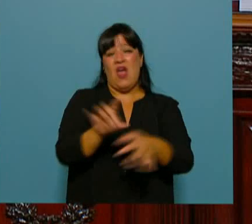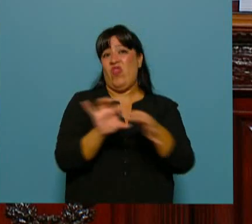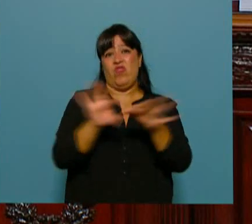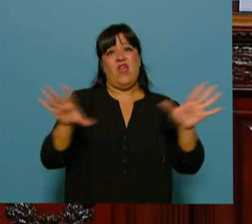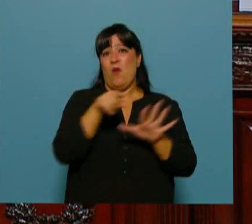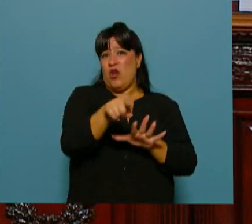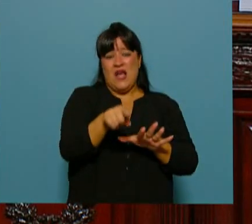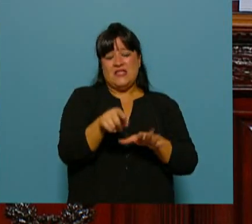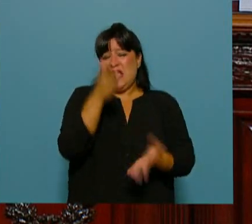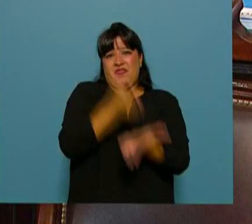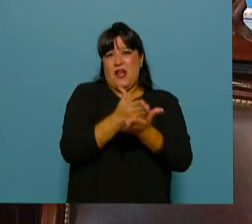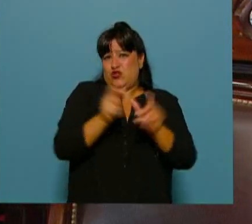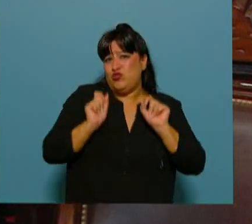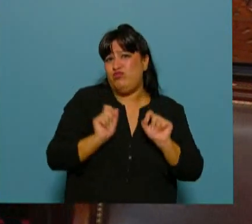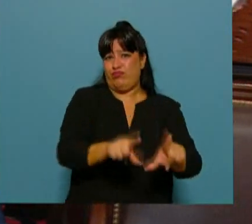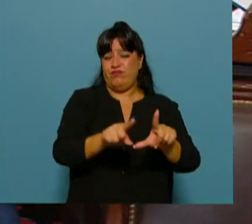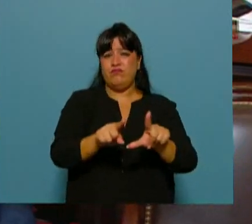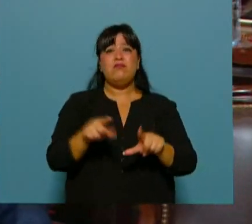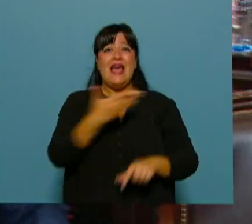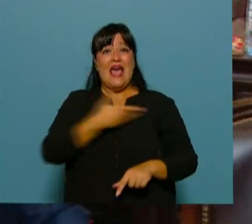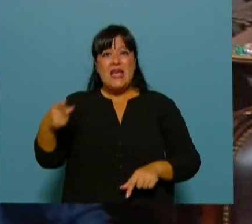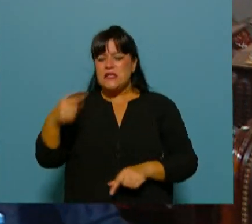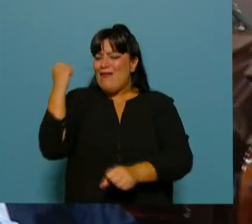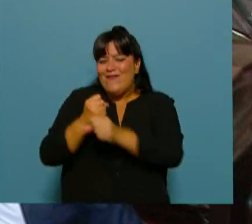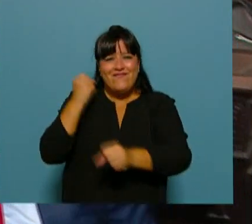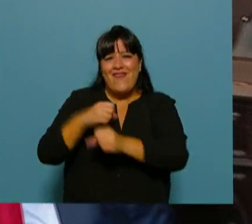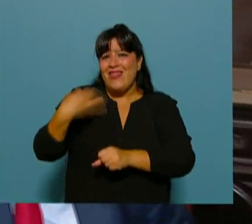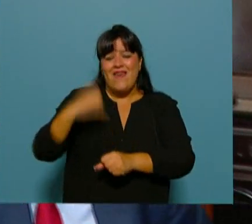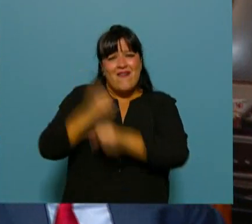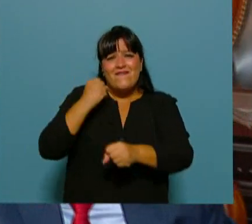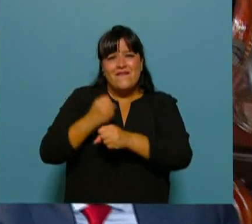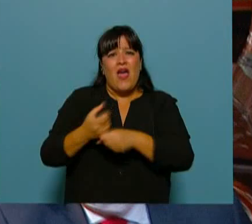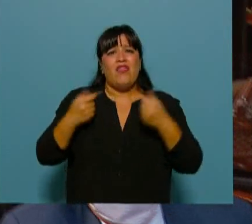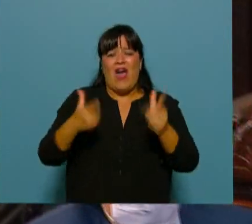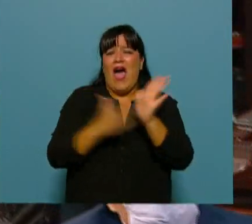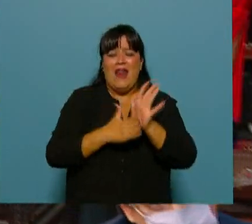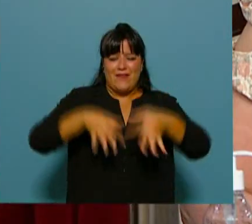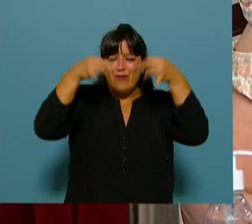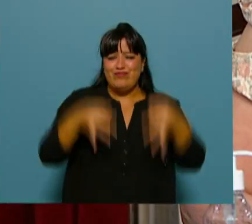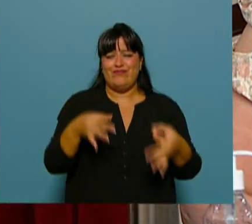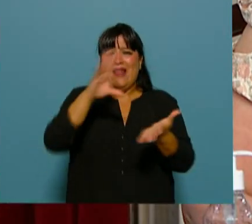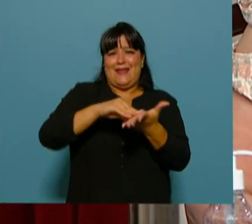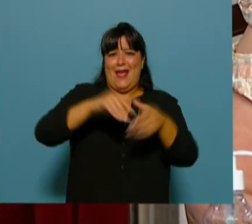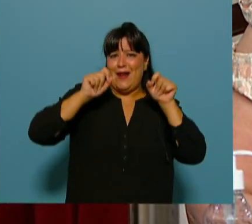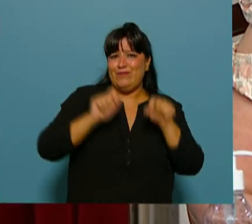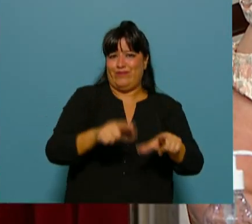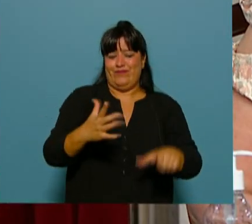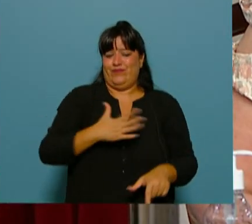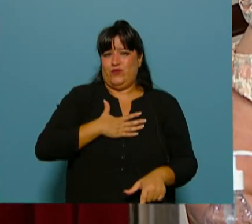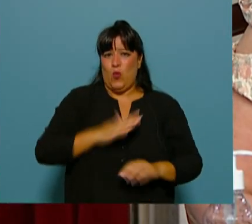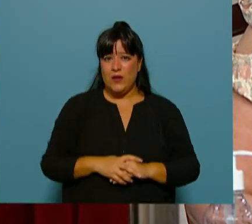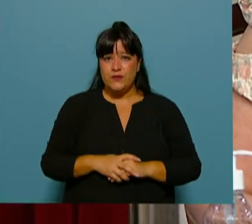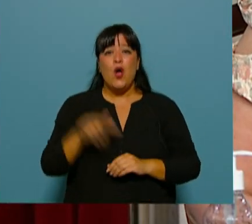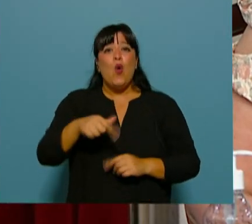democrático y el Estado tiene la obligación de trabajar incansablemente para garantizarla. Le hemos devuelto